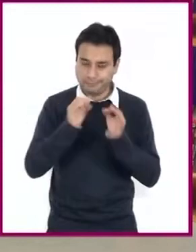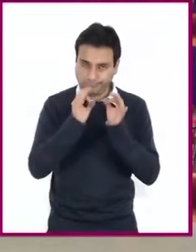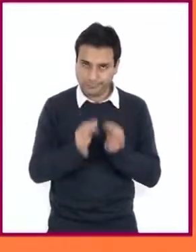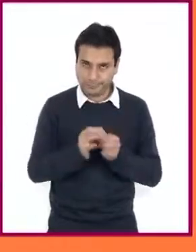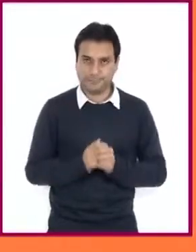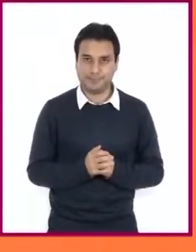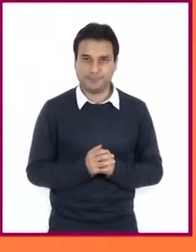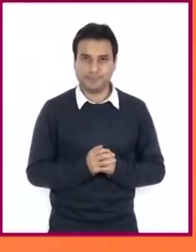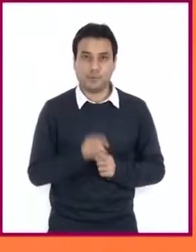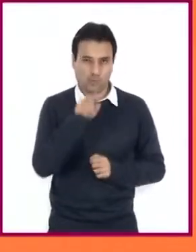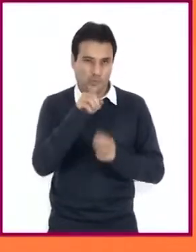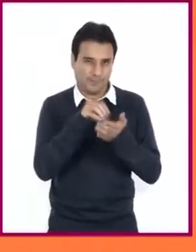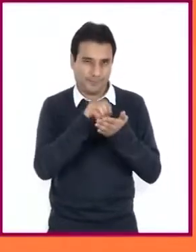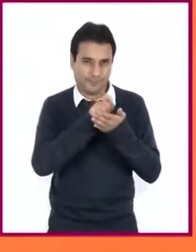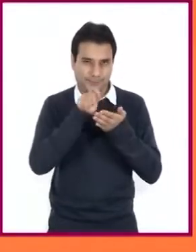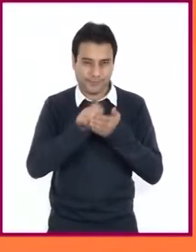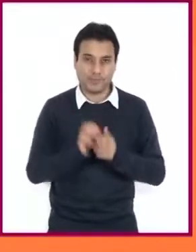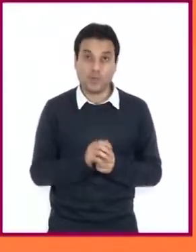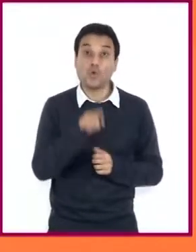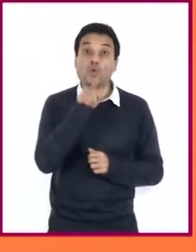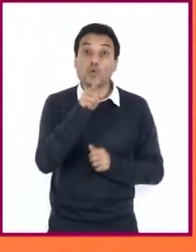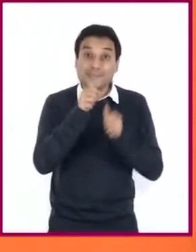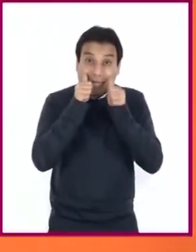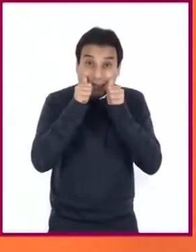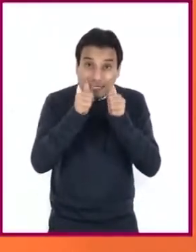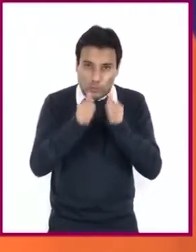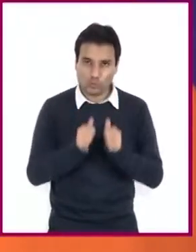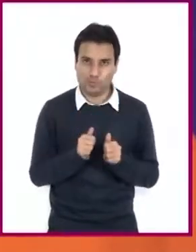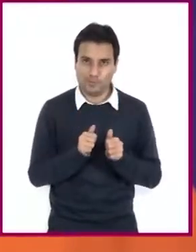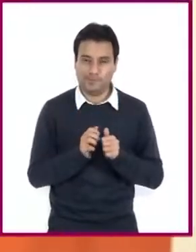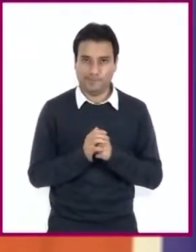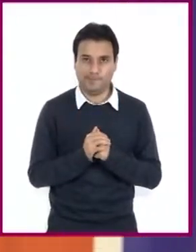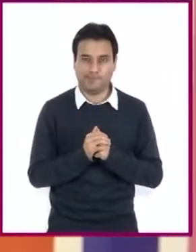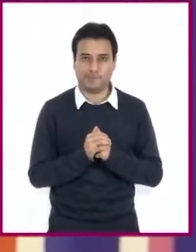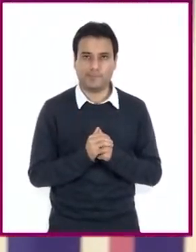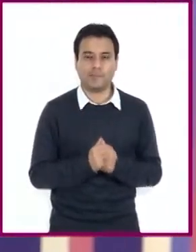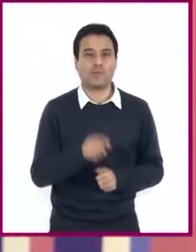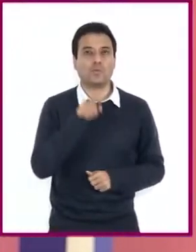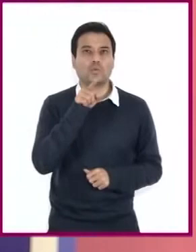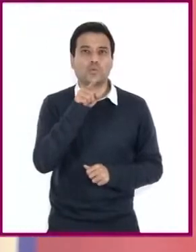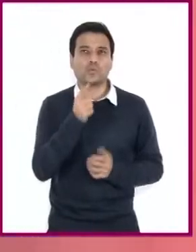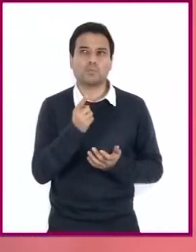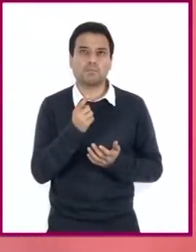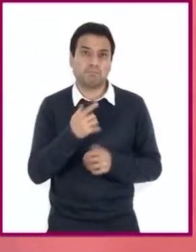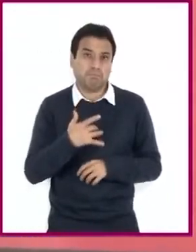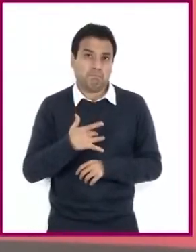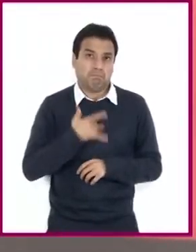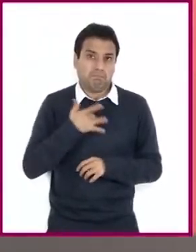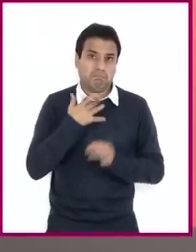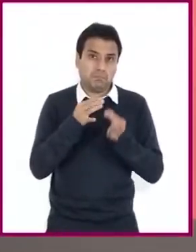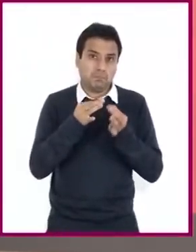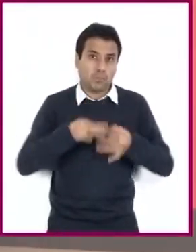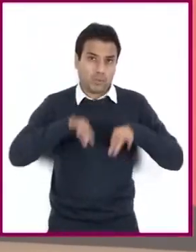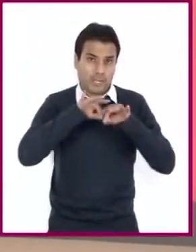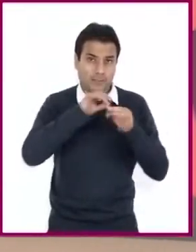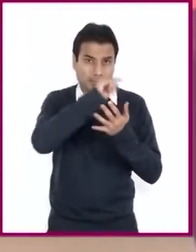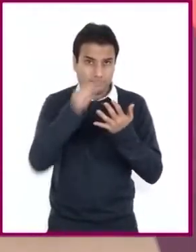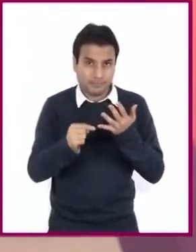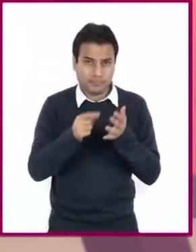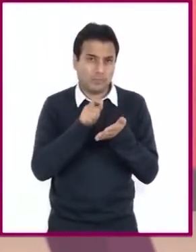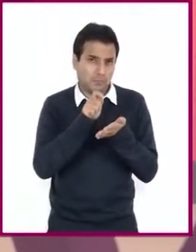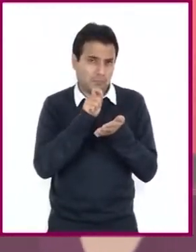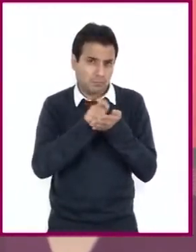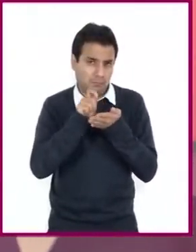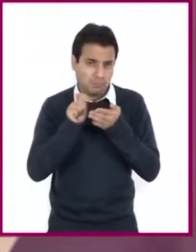sintáctica. Manténganse muy atentos durante la sesión y tomen nota de lo que consideren más importante.